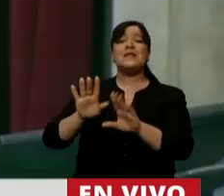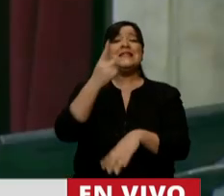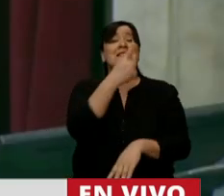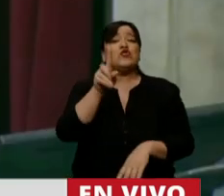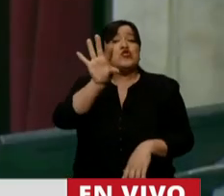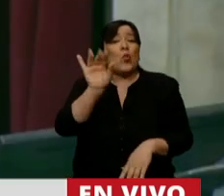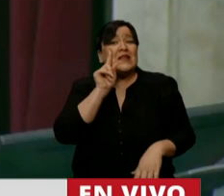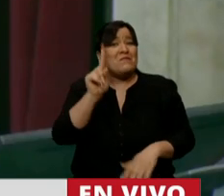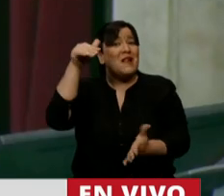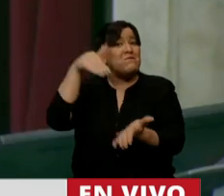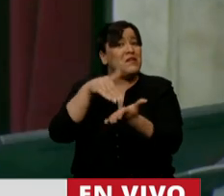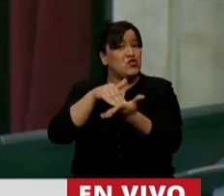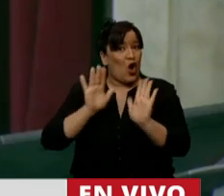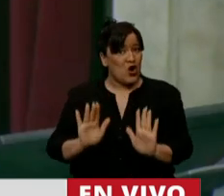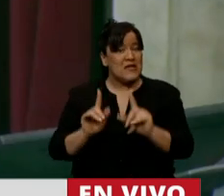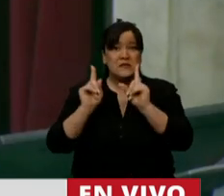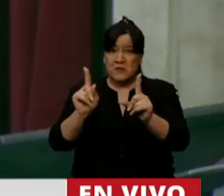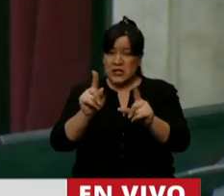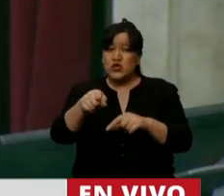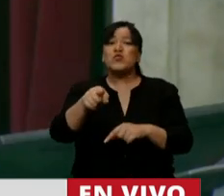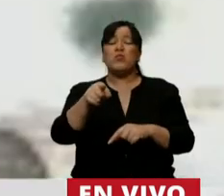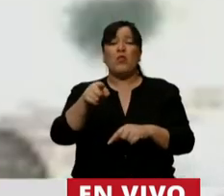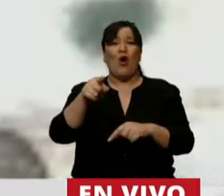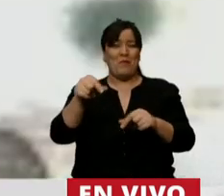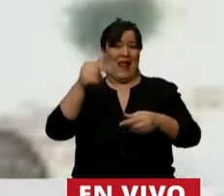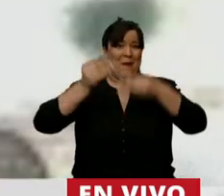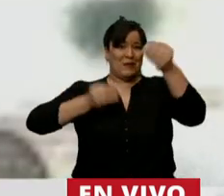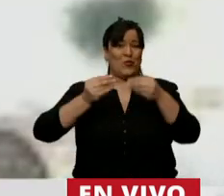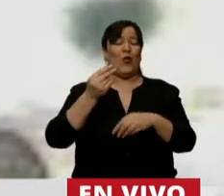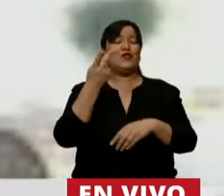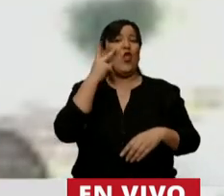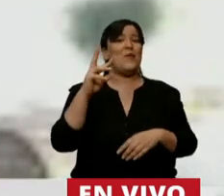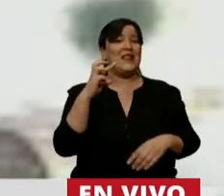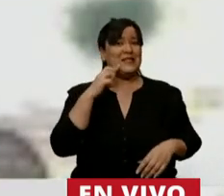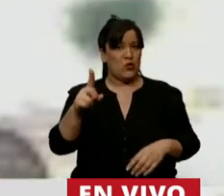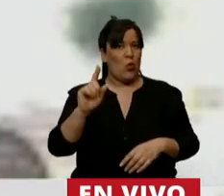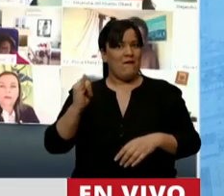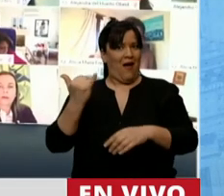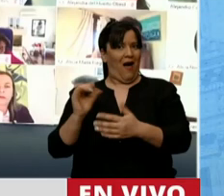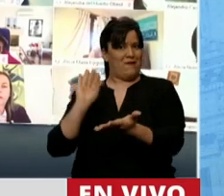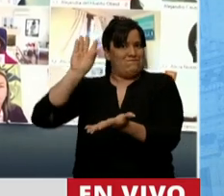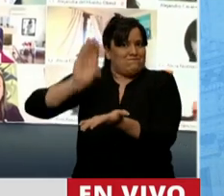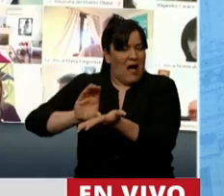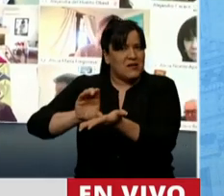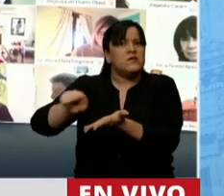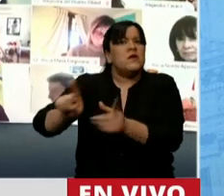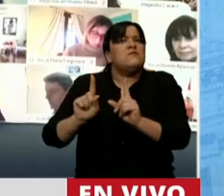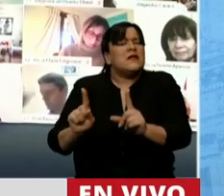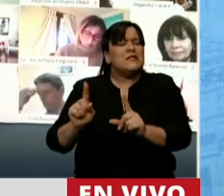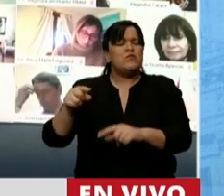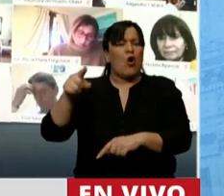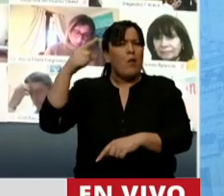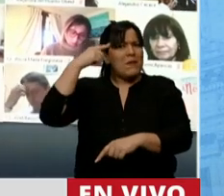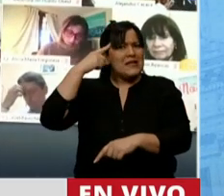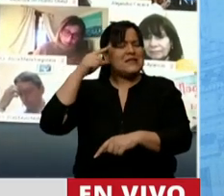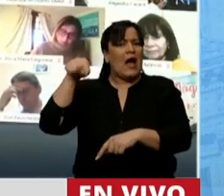150.000 millones que están en la ampliación del presupuesto 2019 van a correr con el mismo criterio